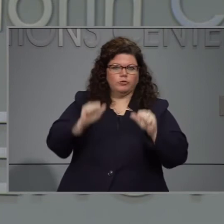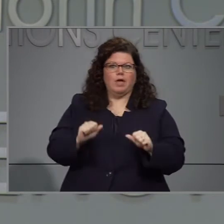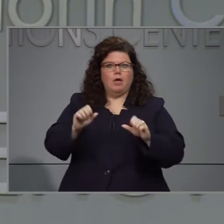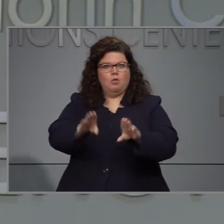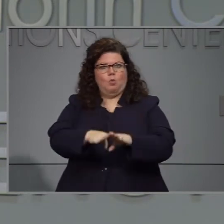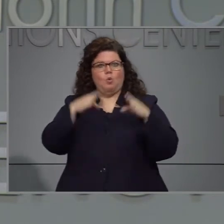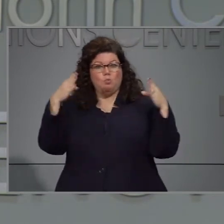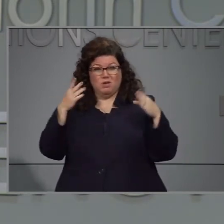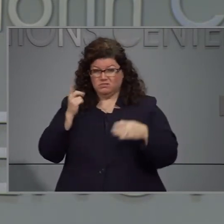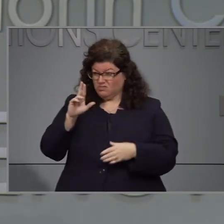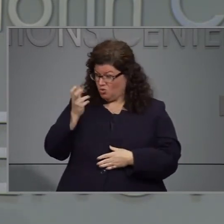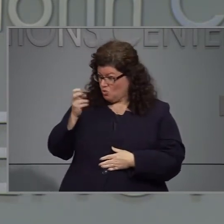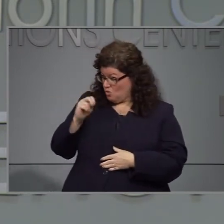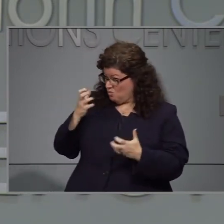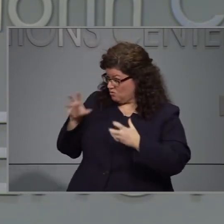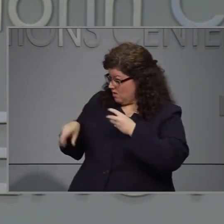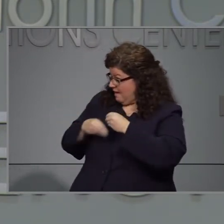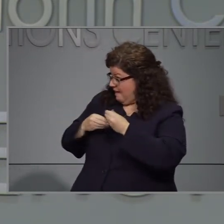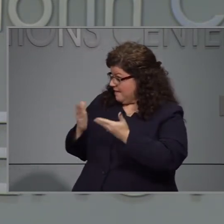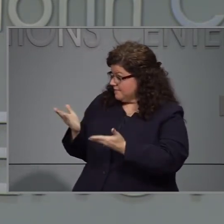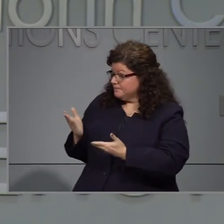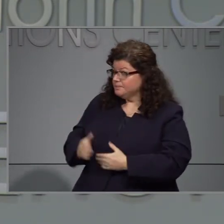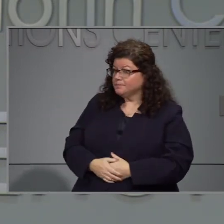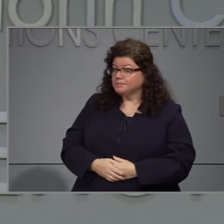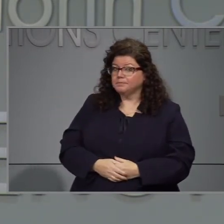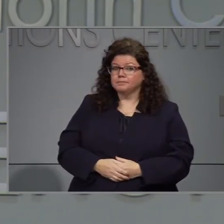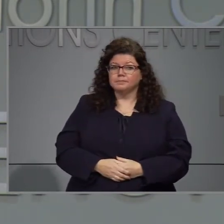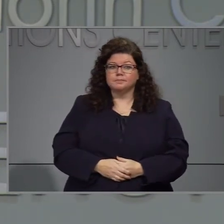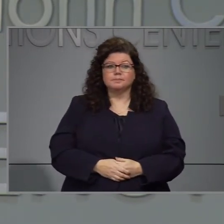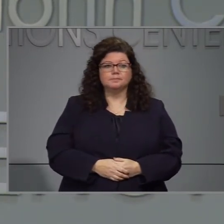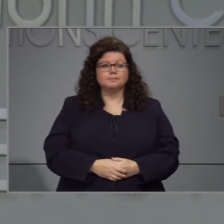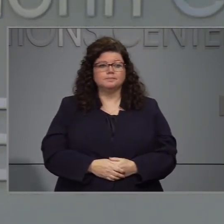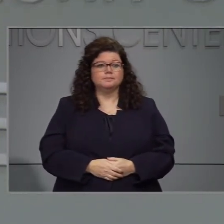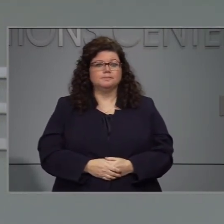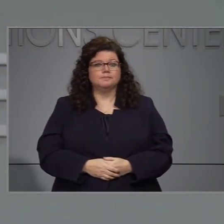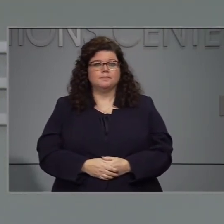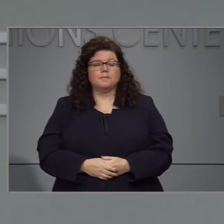como es lo que queremos hacer. Doctora Cohen.